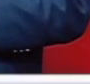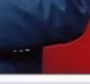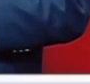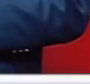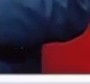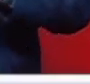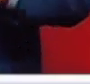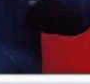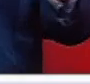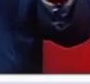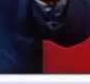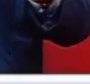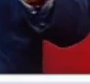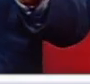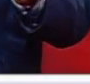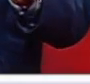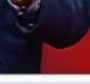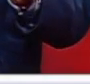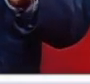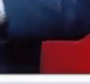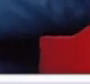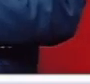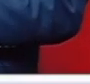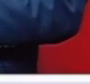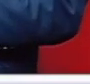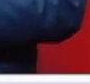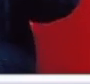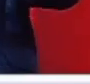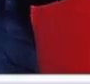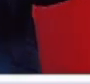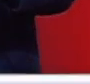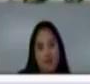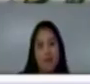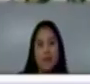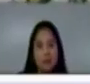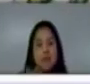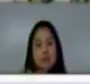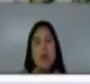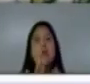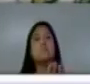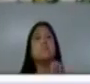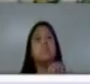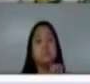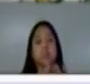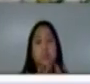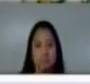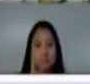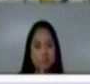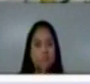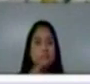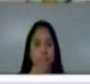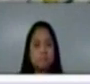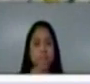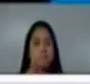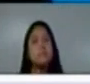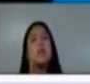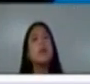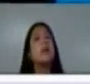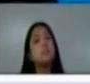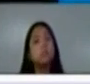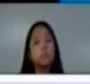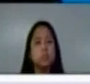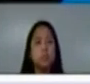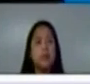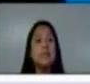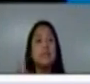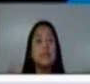en los últimos años en el tema de etiqueta y protocolo para recibir a mandatarios. Ya está aquí Andrés Manuel López Obrador y fuera de ese detalle,